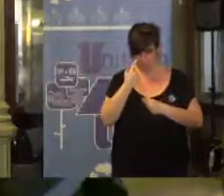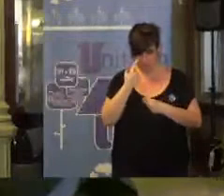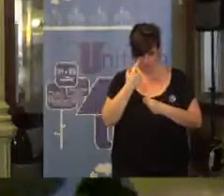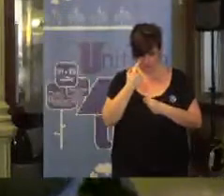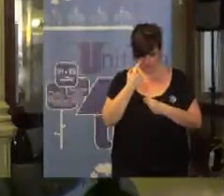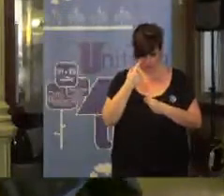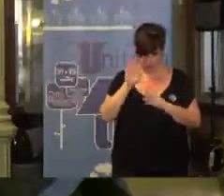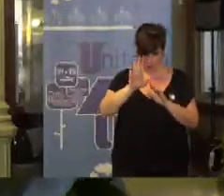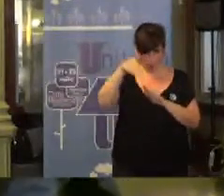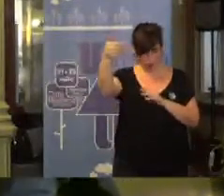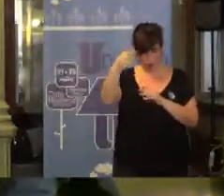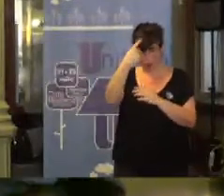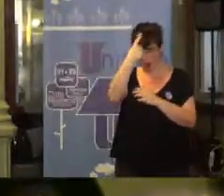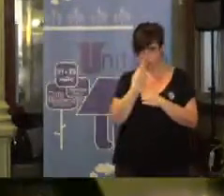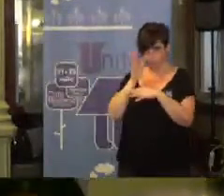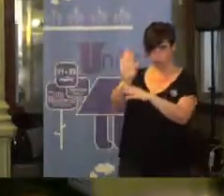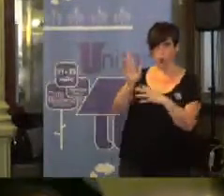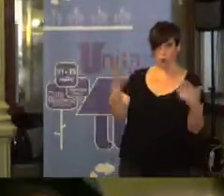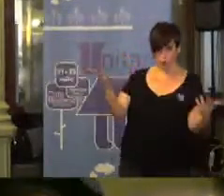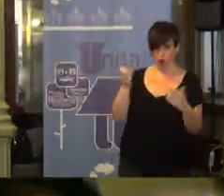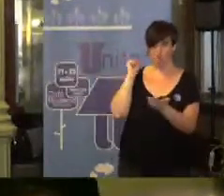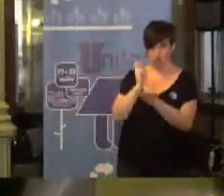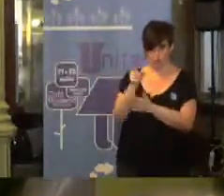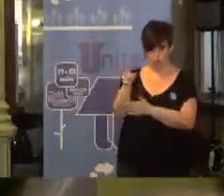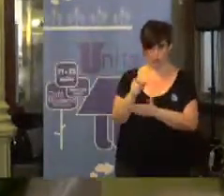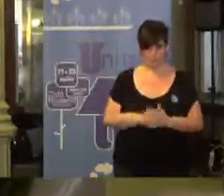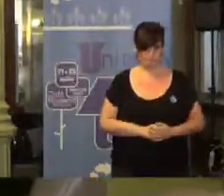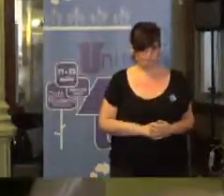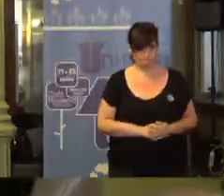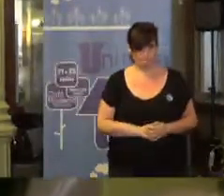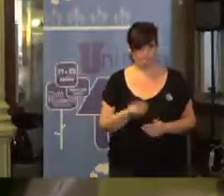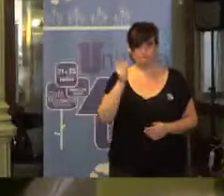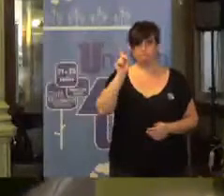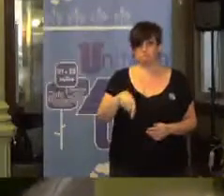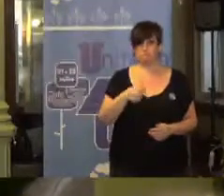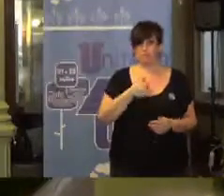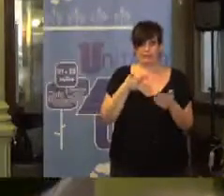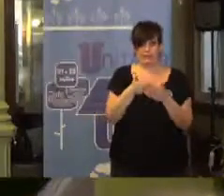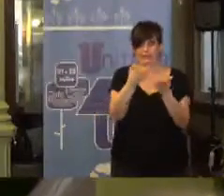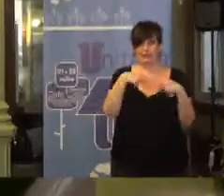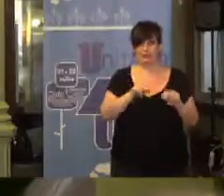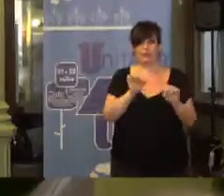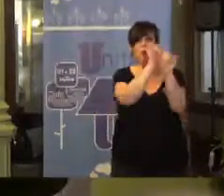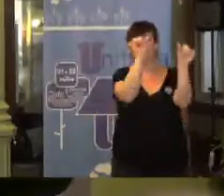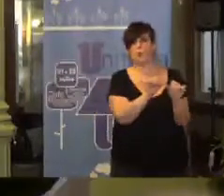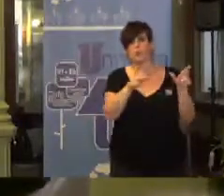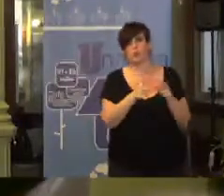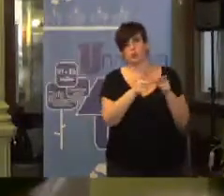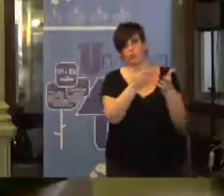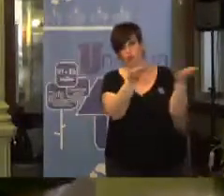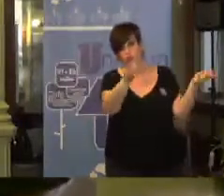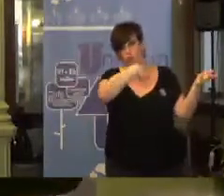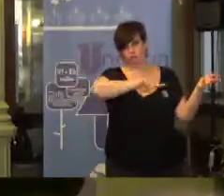debería de ver e apostar por iso. E logo, na tensión política que neste momento en España se remato entre o modelo social no que